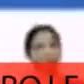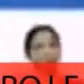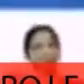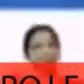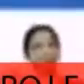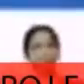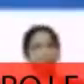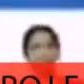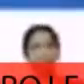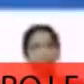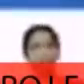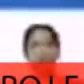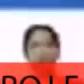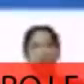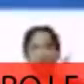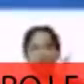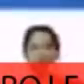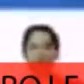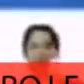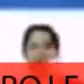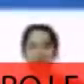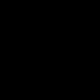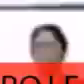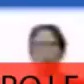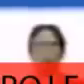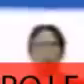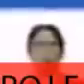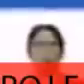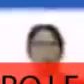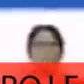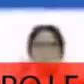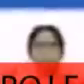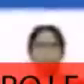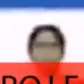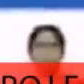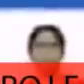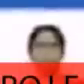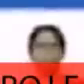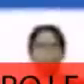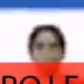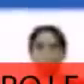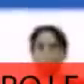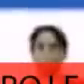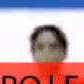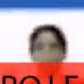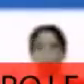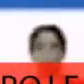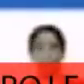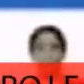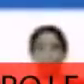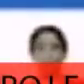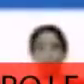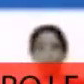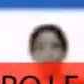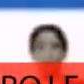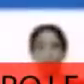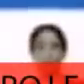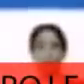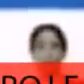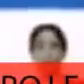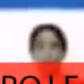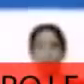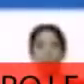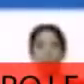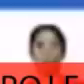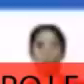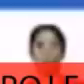2019 nace el colmo de la estupidez, el colmo del chiste, el ridículo, la burla definitiva, que es este asunto del interinato. Desde el principio